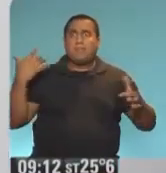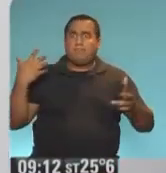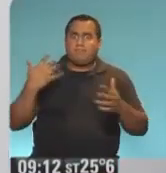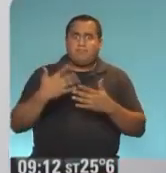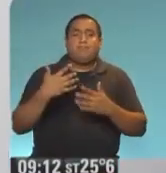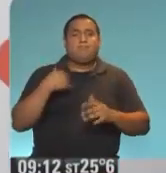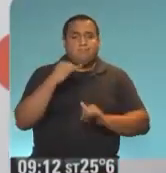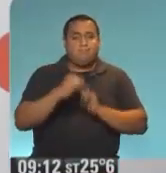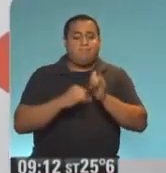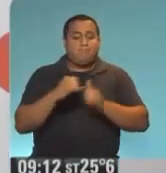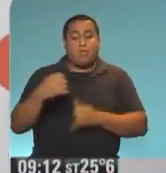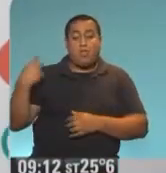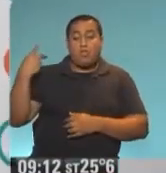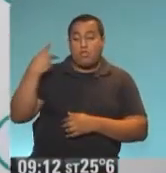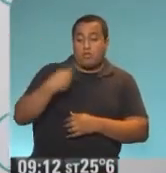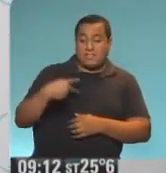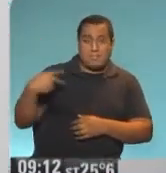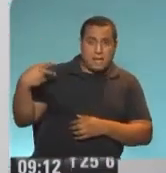que en estas últimas